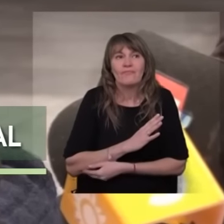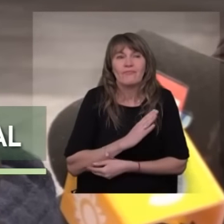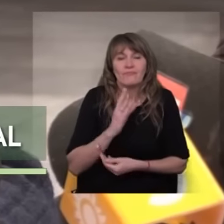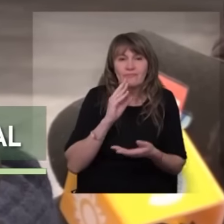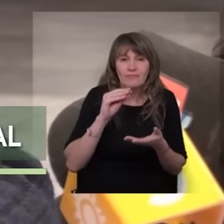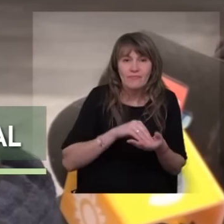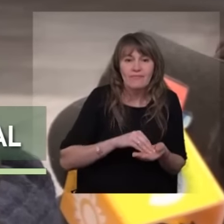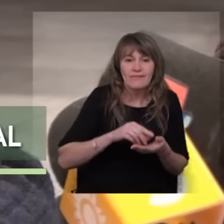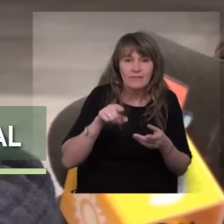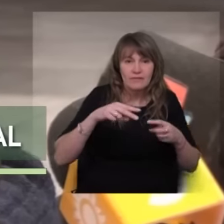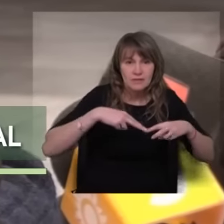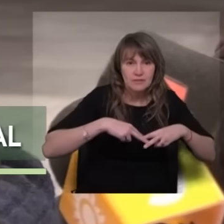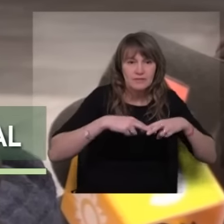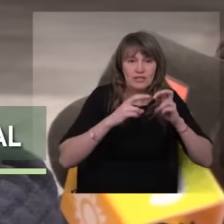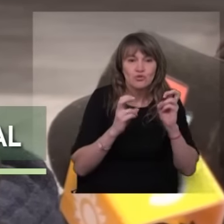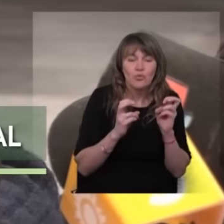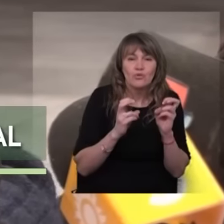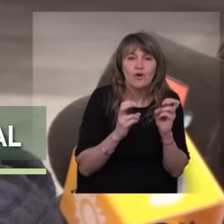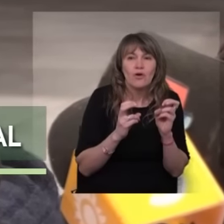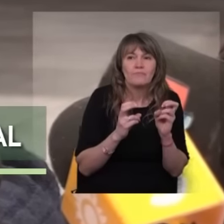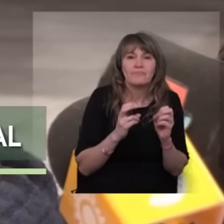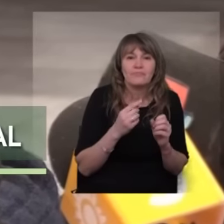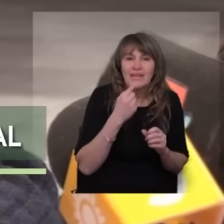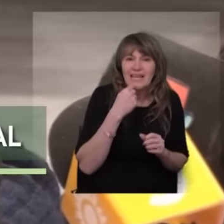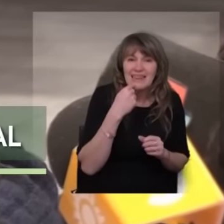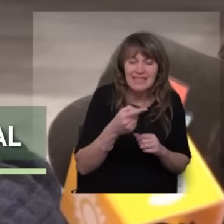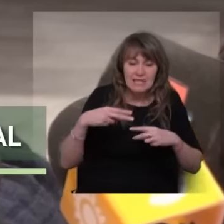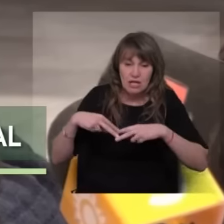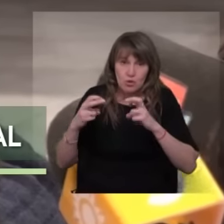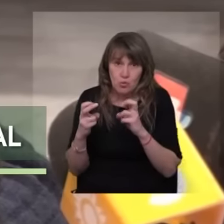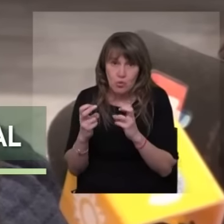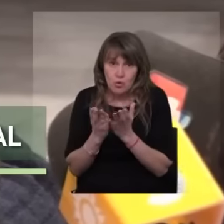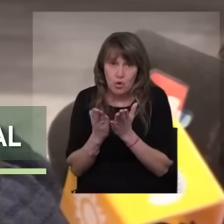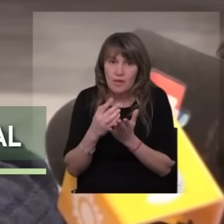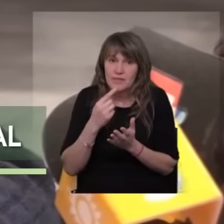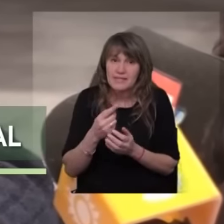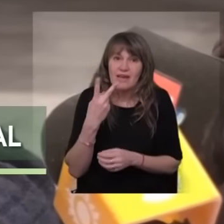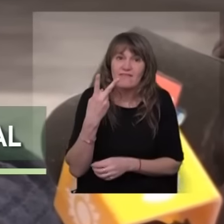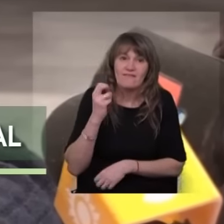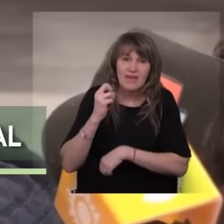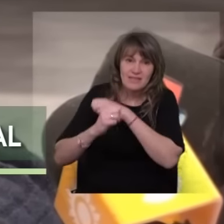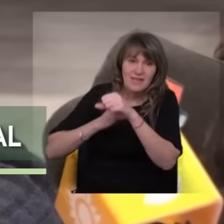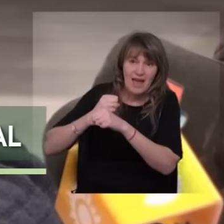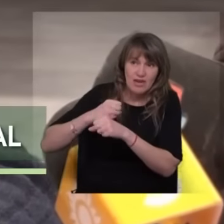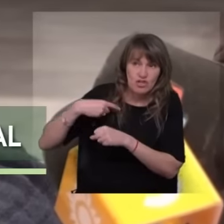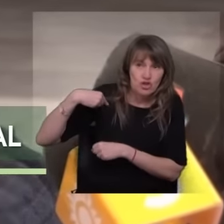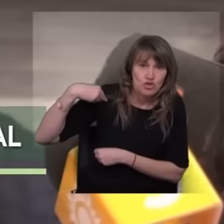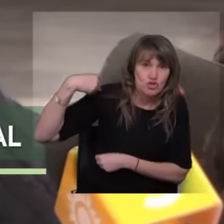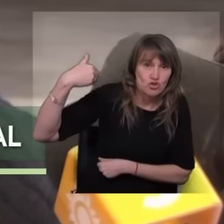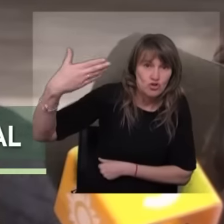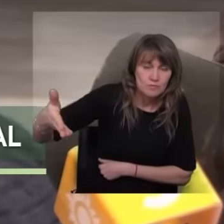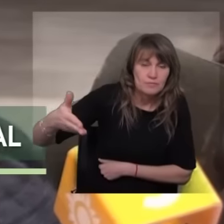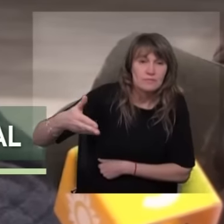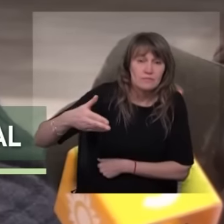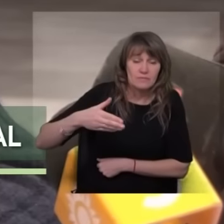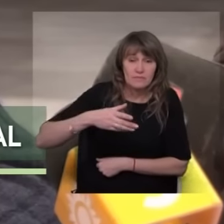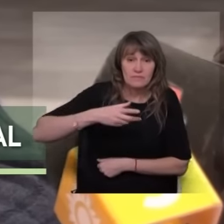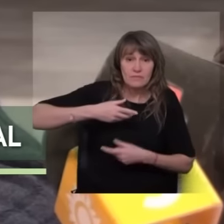un estudio del simbe que dice que por los próximos 20 años nuestra